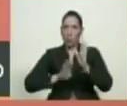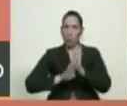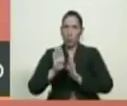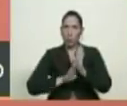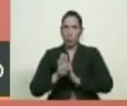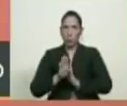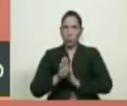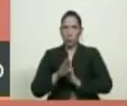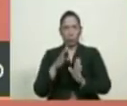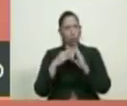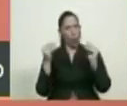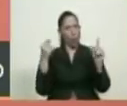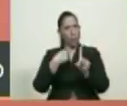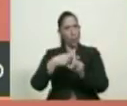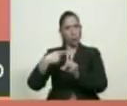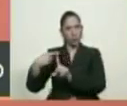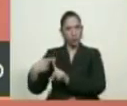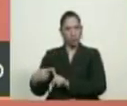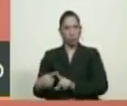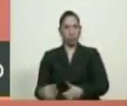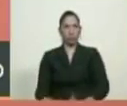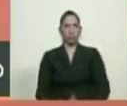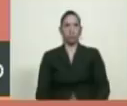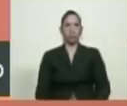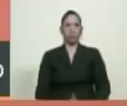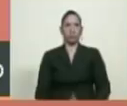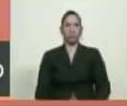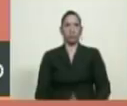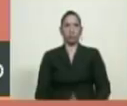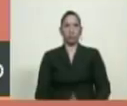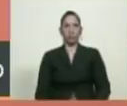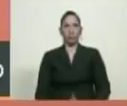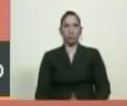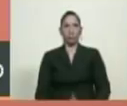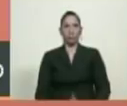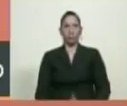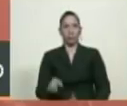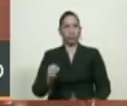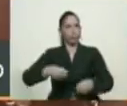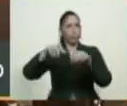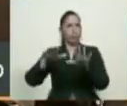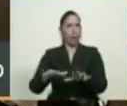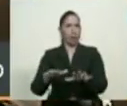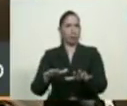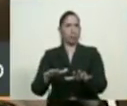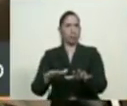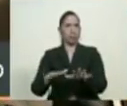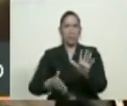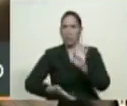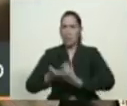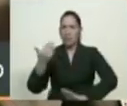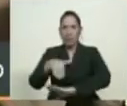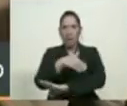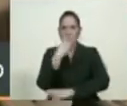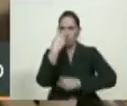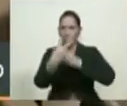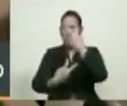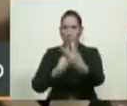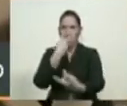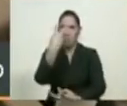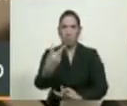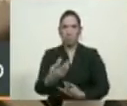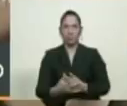sido muy positivo los inicios. Eso que usted me pregunta, el paro, basta con salir a la calle y darse cuenta